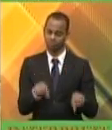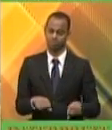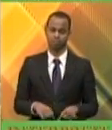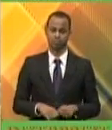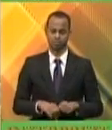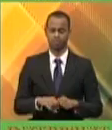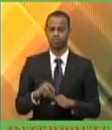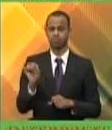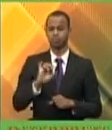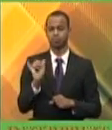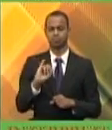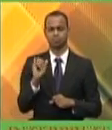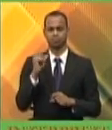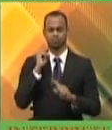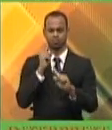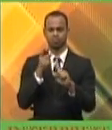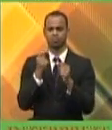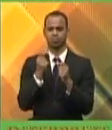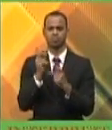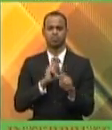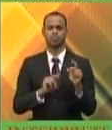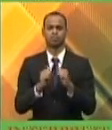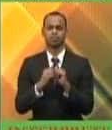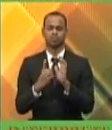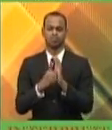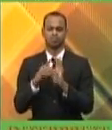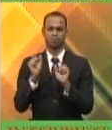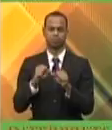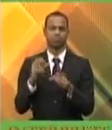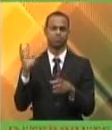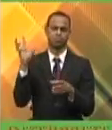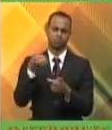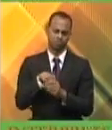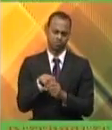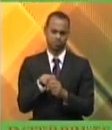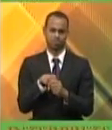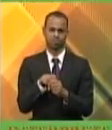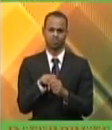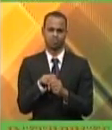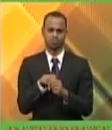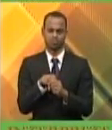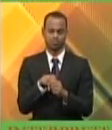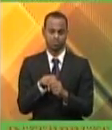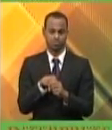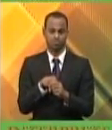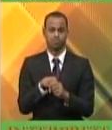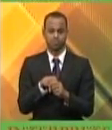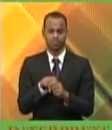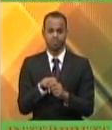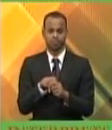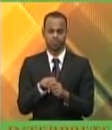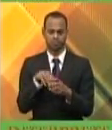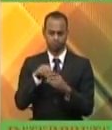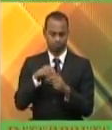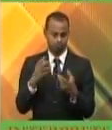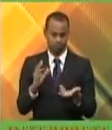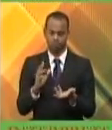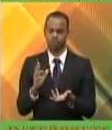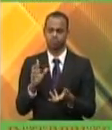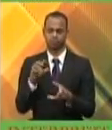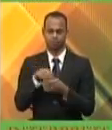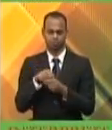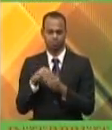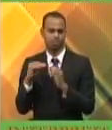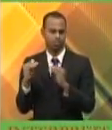porque el punto es que puedan las personas con discapacidad puedan participar y pero no sólo participar que participar en un plano de igualdad